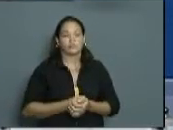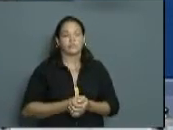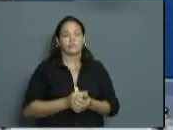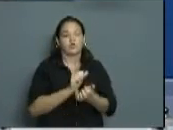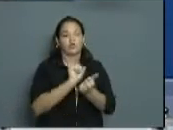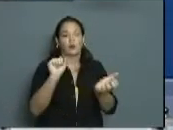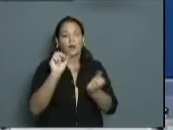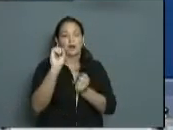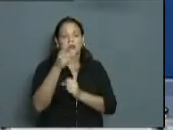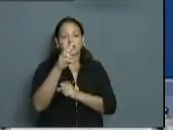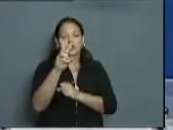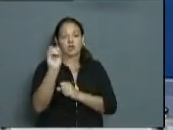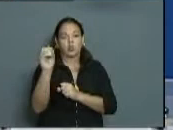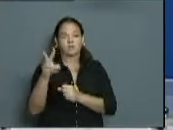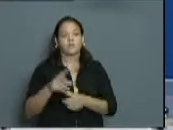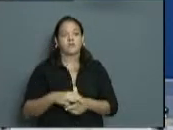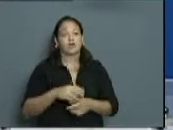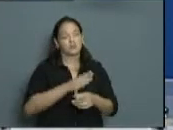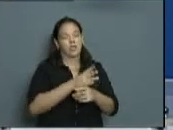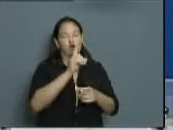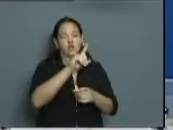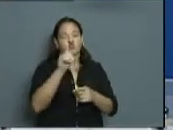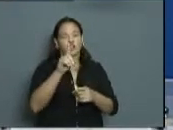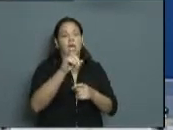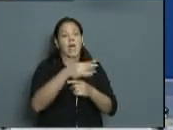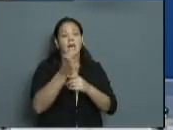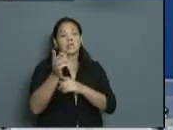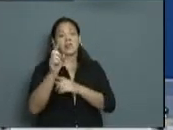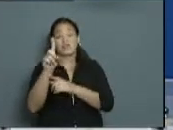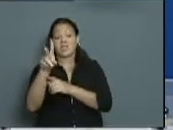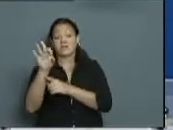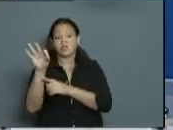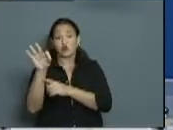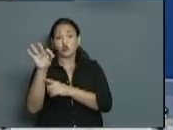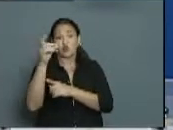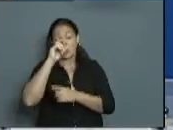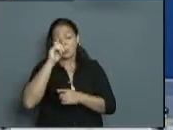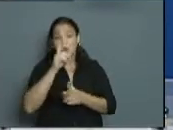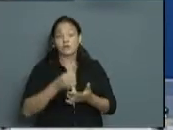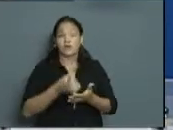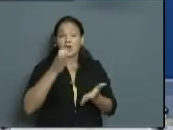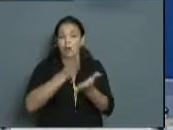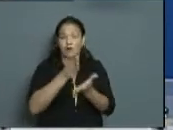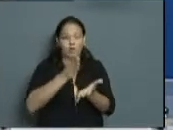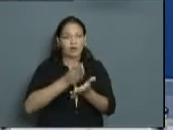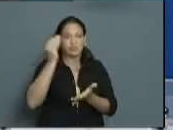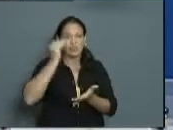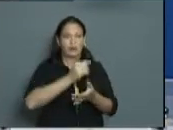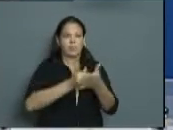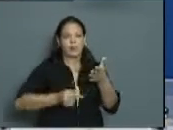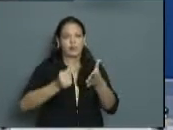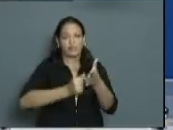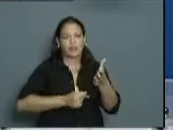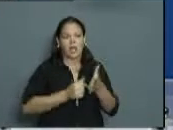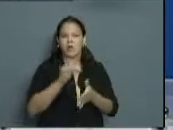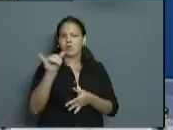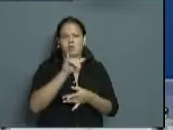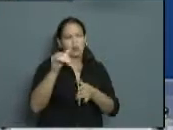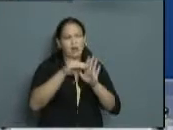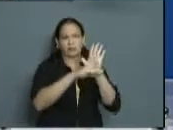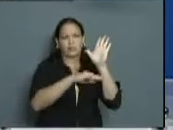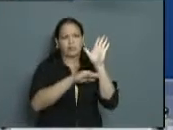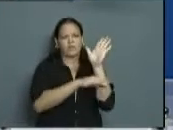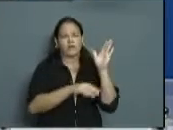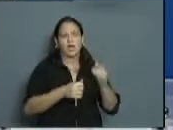grupo poblacional de 11 a 18 años en los puntos que están diseñados en cada área de salud, siguiendo el mismo esquema